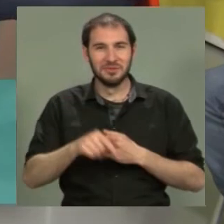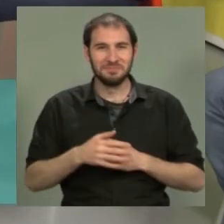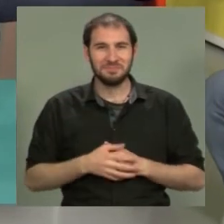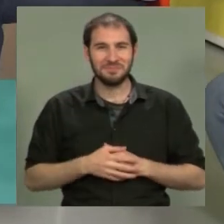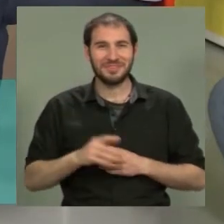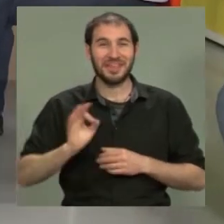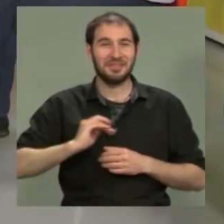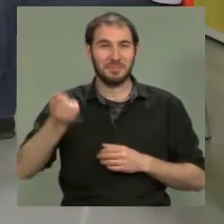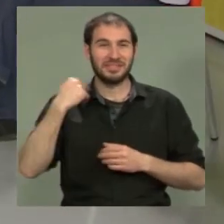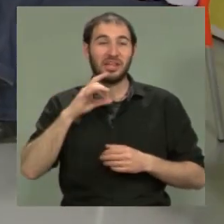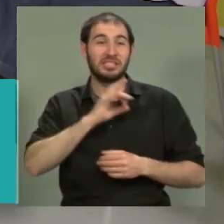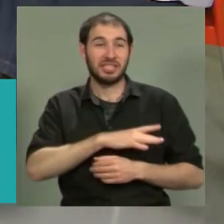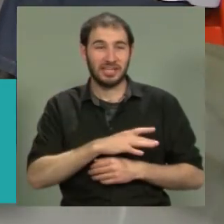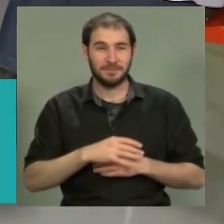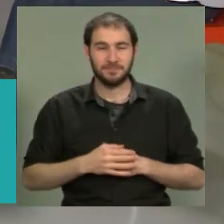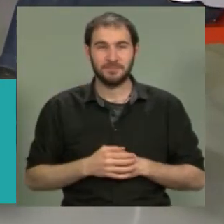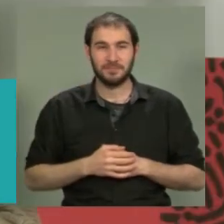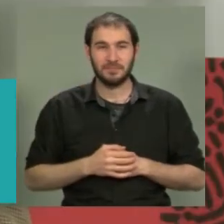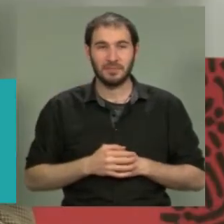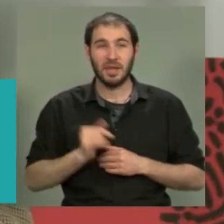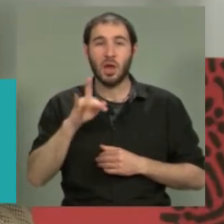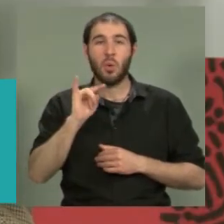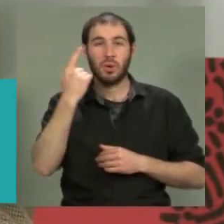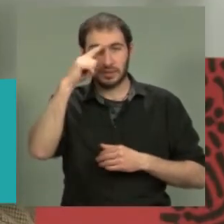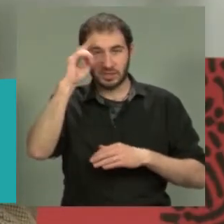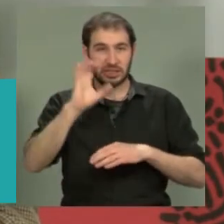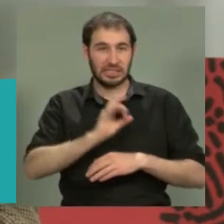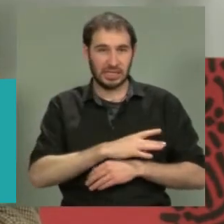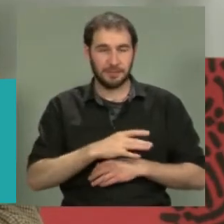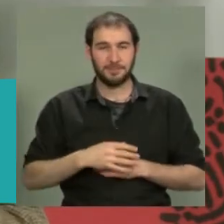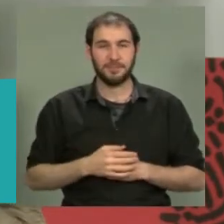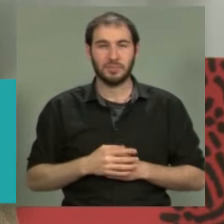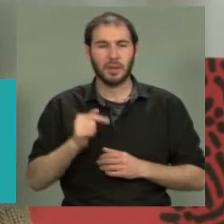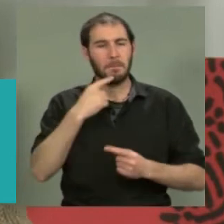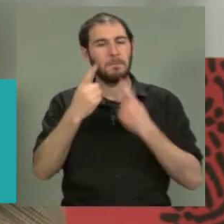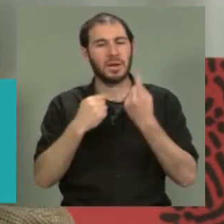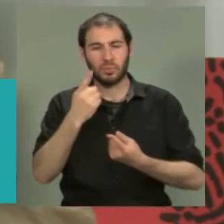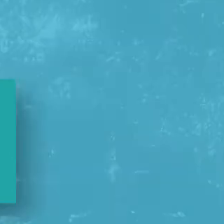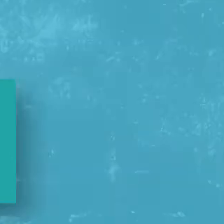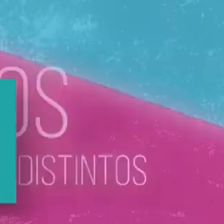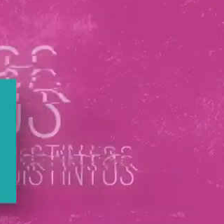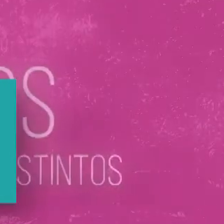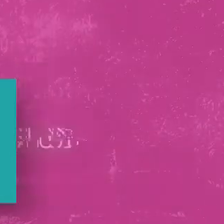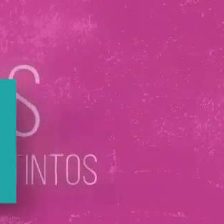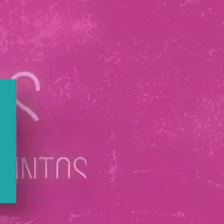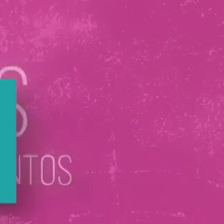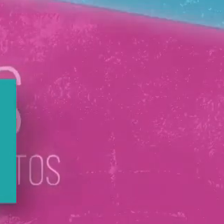Rápidamente, el año pasado en Chile se hizo la Universidad Nacional de Chile hizo una encuesta